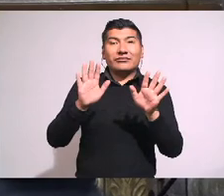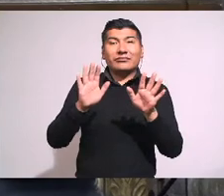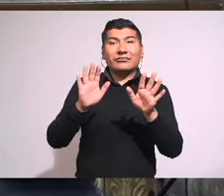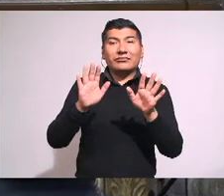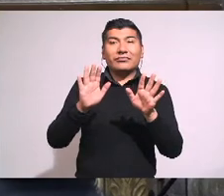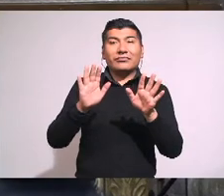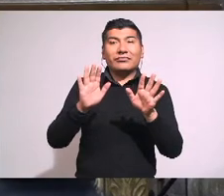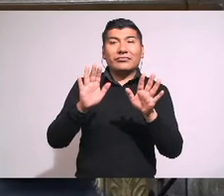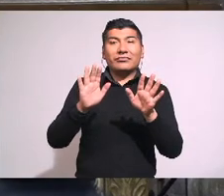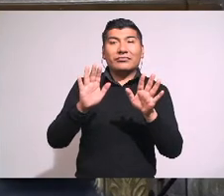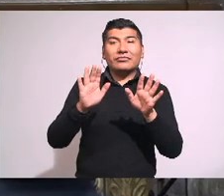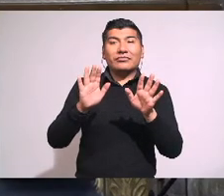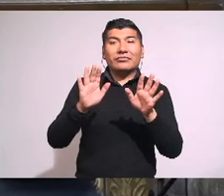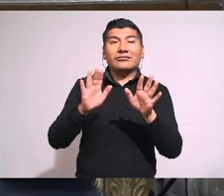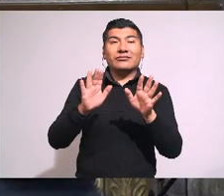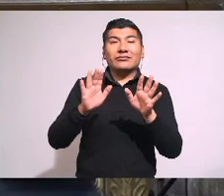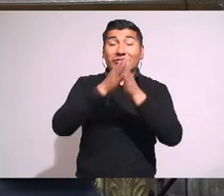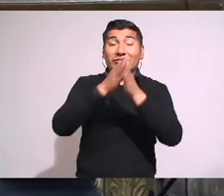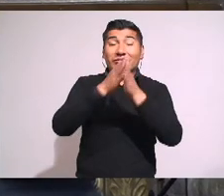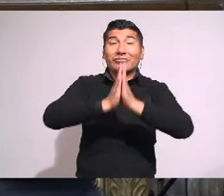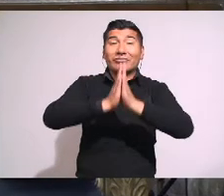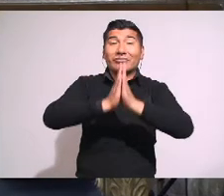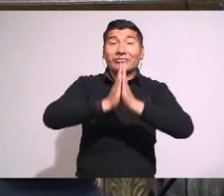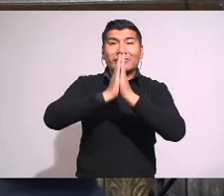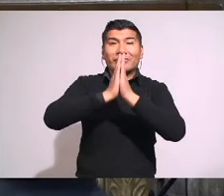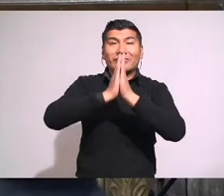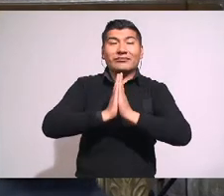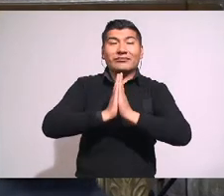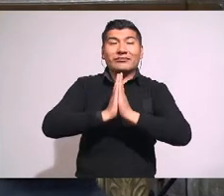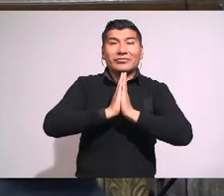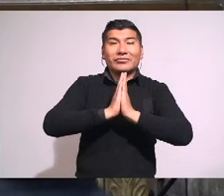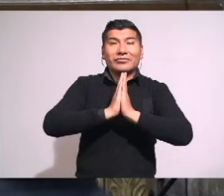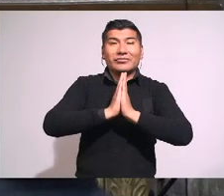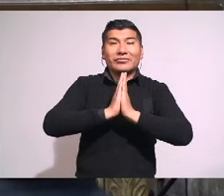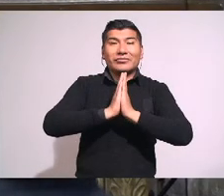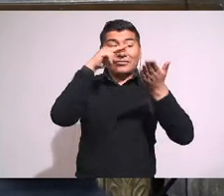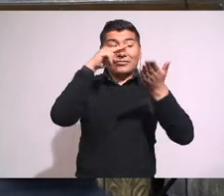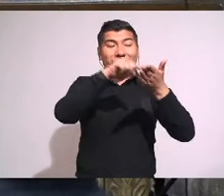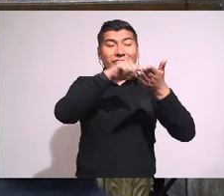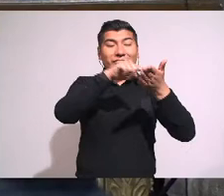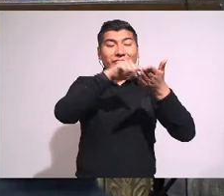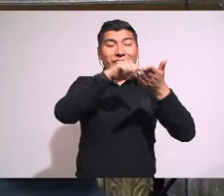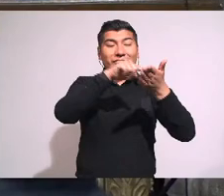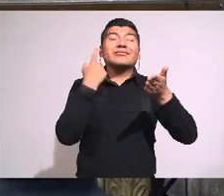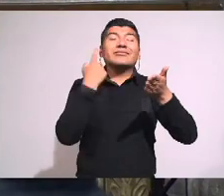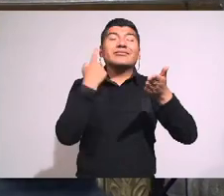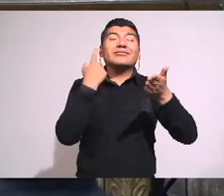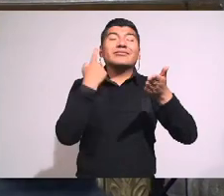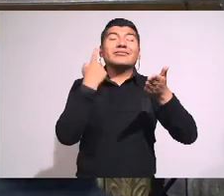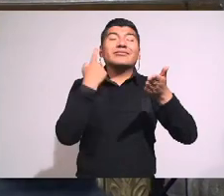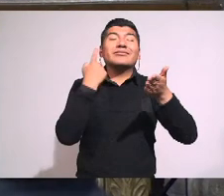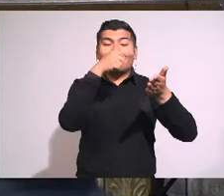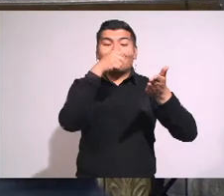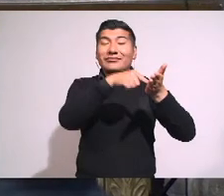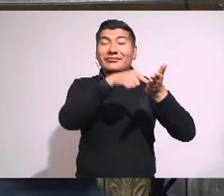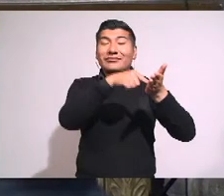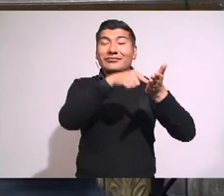¿no? La oración. Vean en esta lectura que acabamos de escuchar,